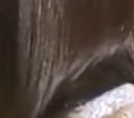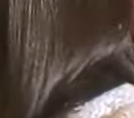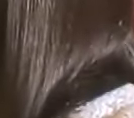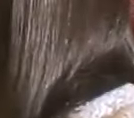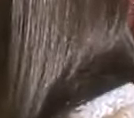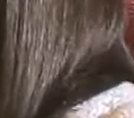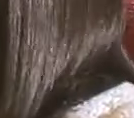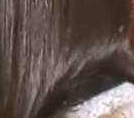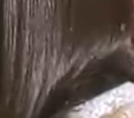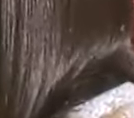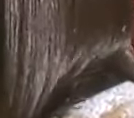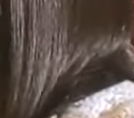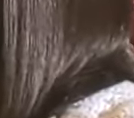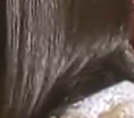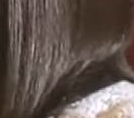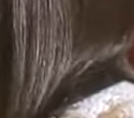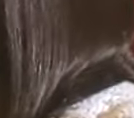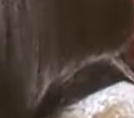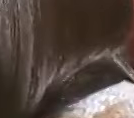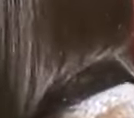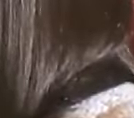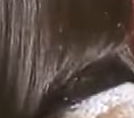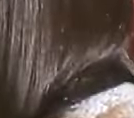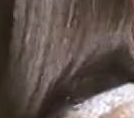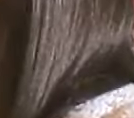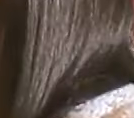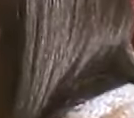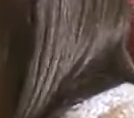sociales y políticas que afirman que esta